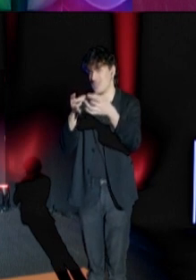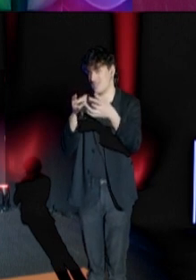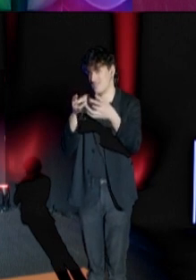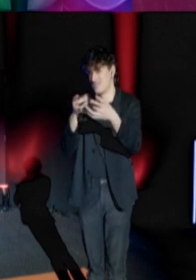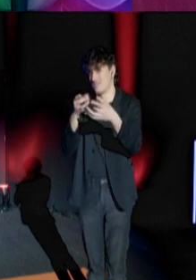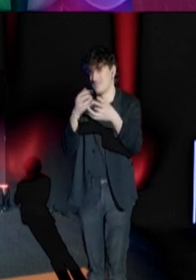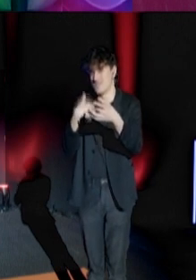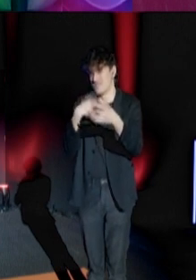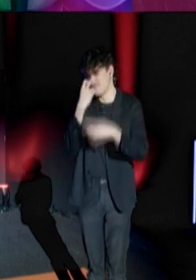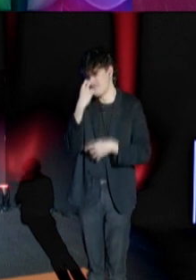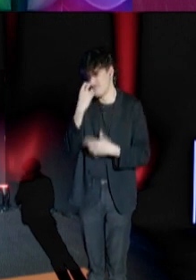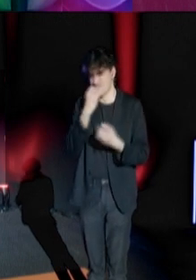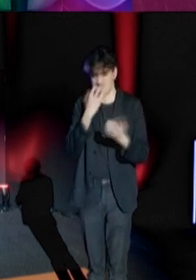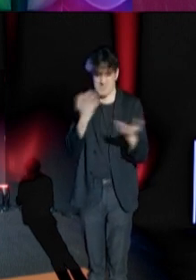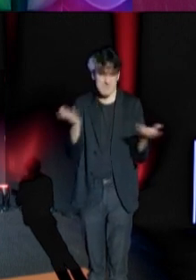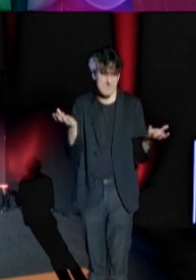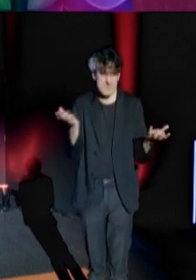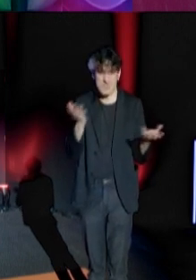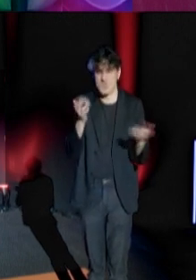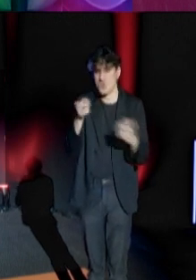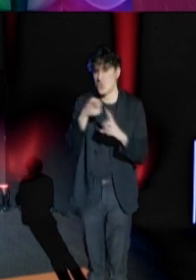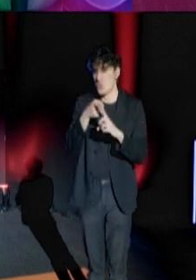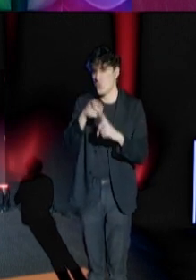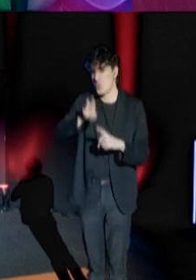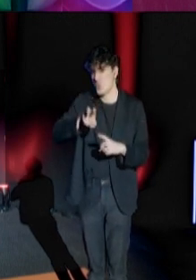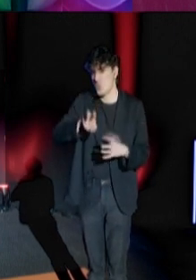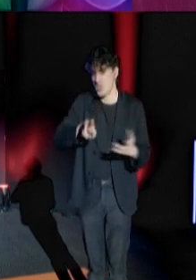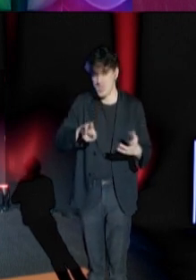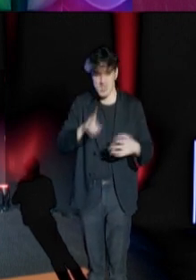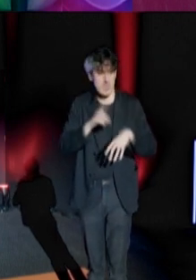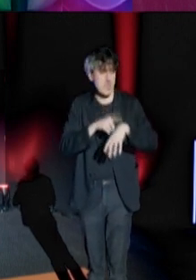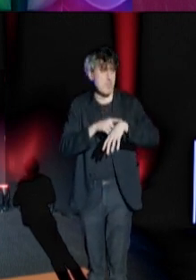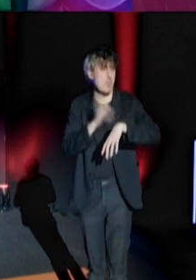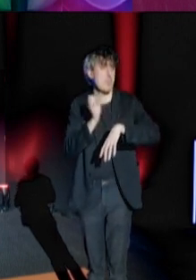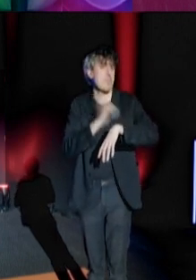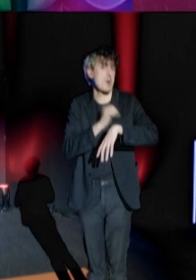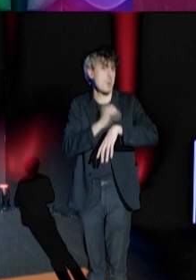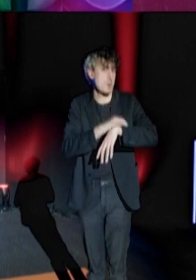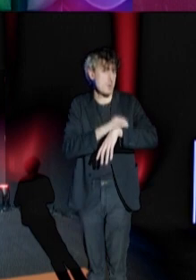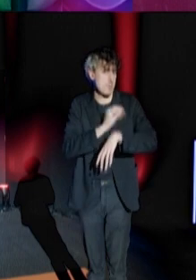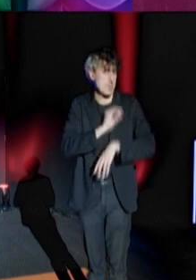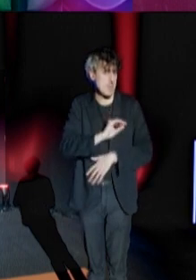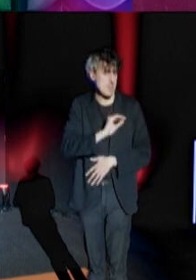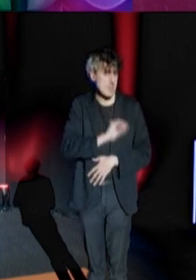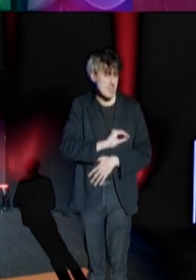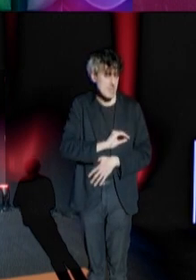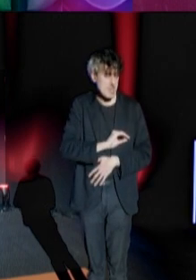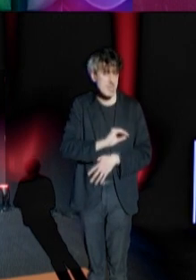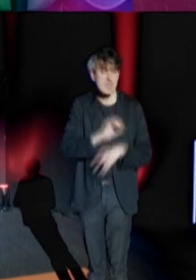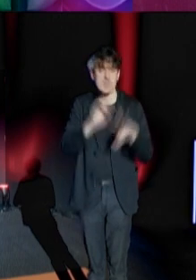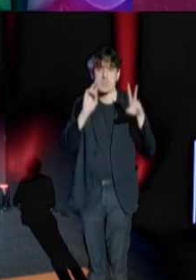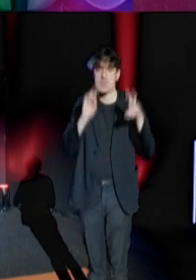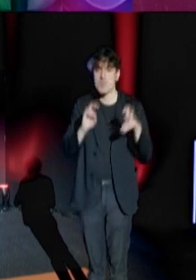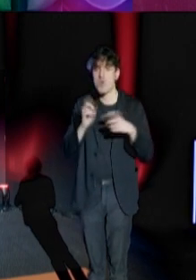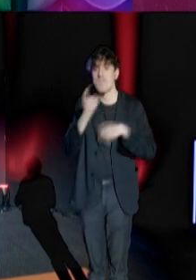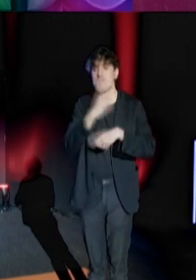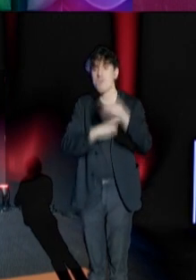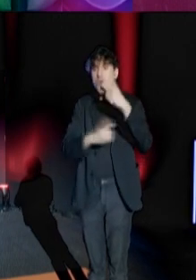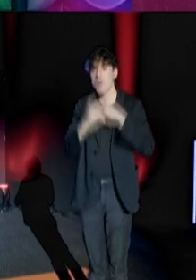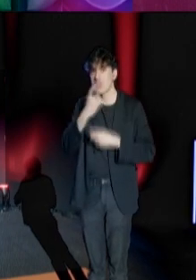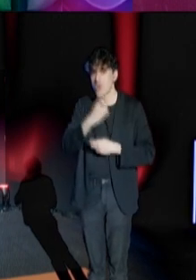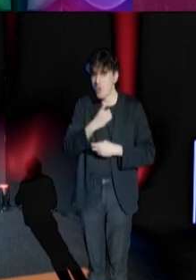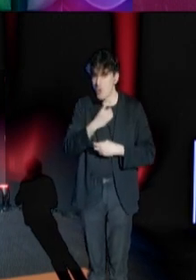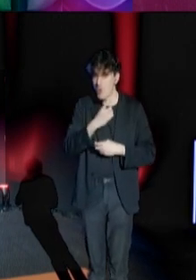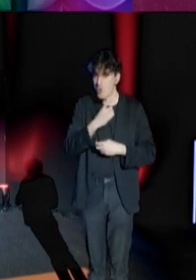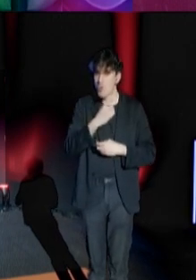la verdad super útil esto es maravilloso para mí me ahorra un montón de tiempo es decir el ahorro en cuanto a consumo de información en ese sentido